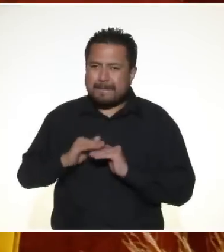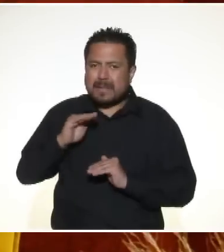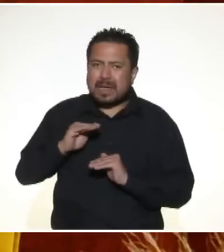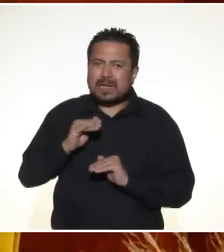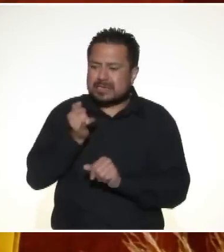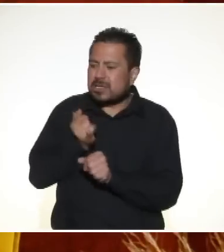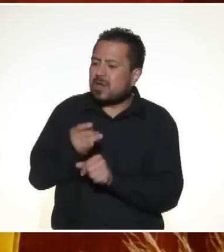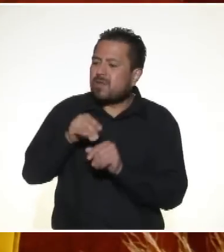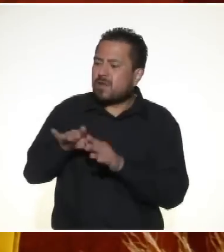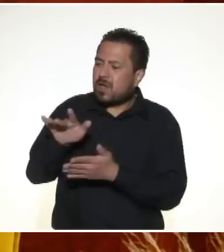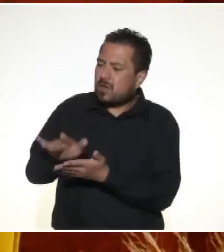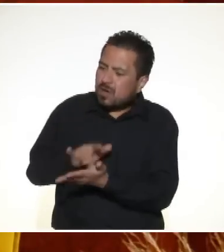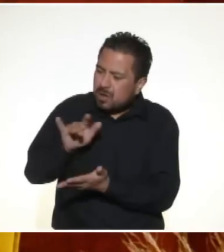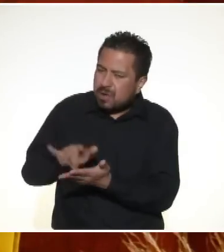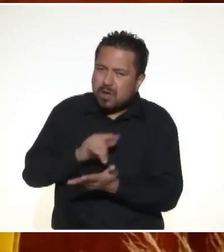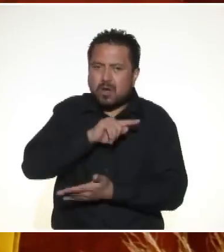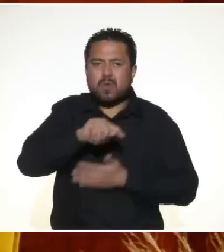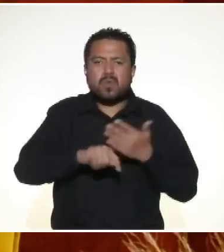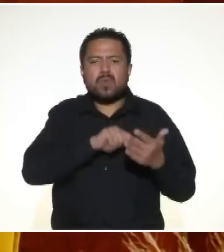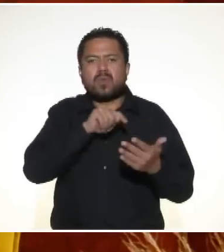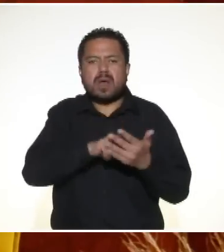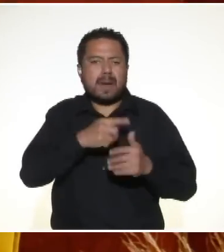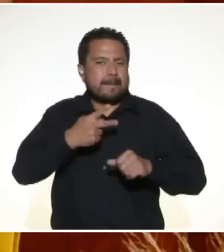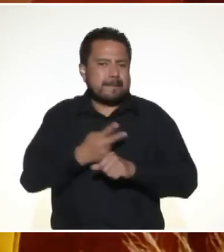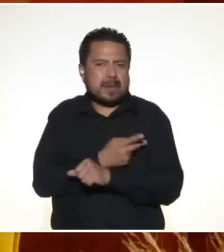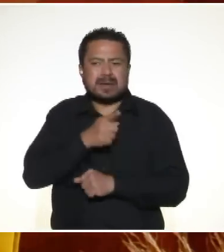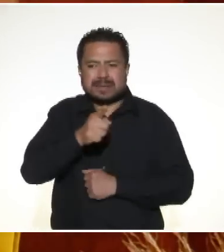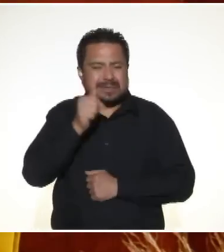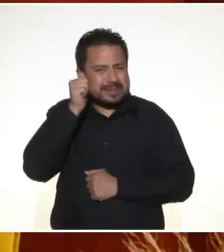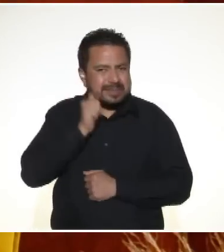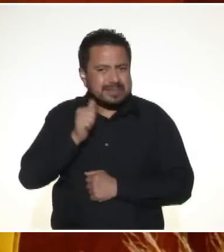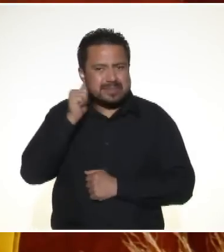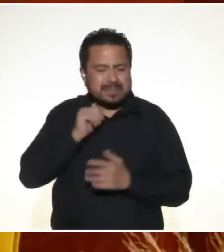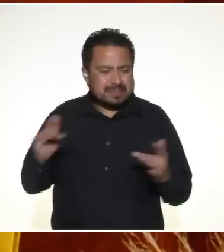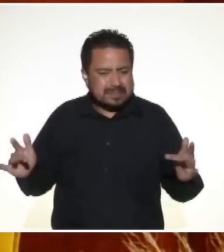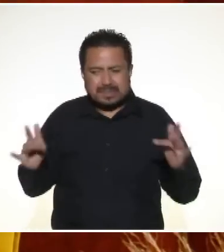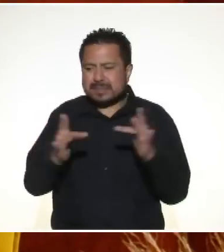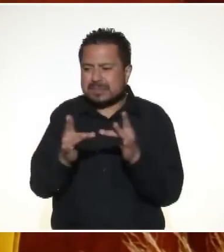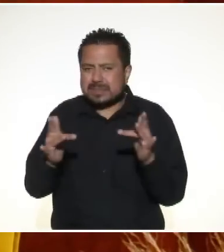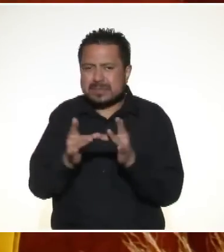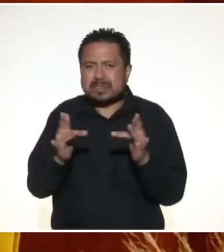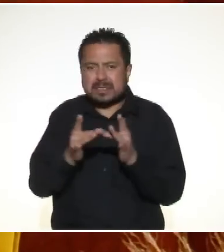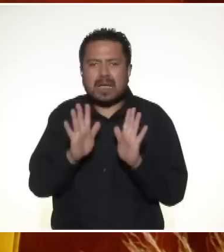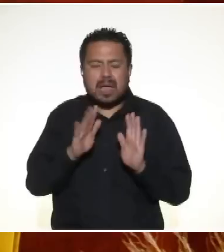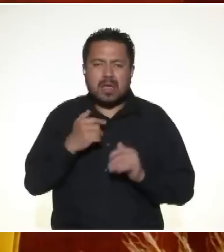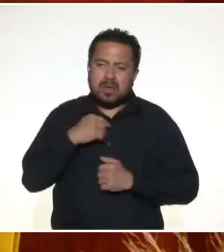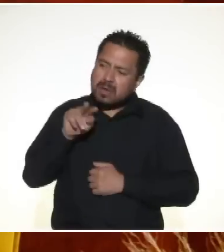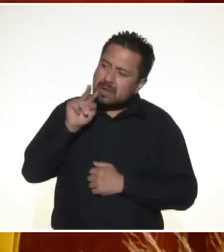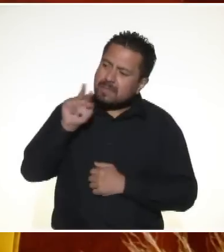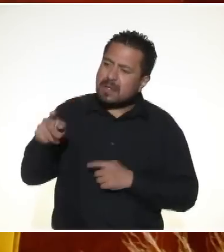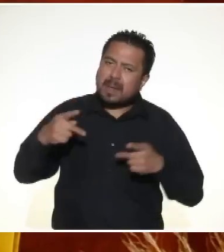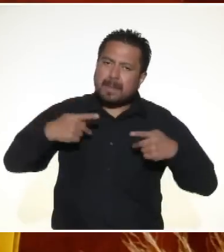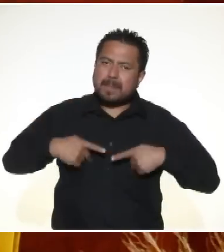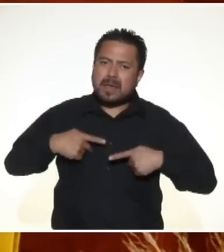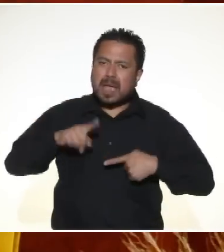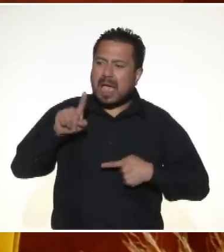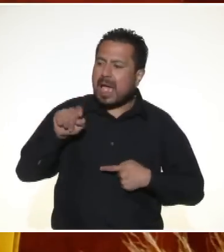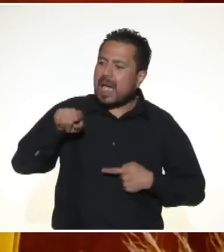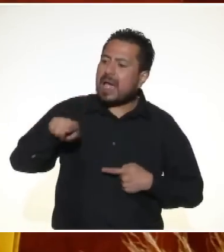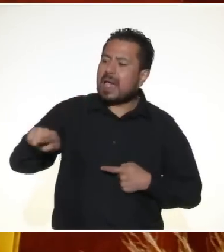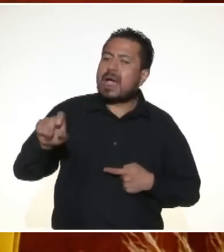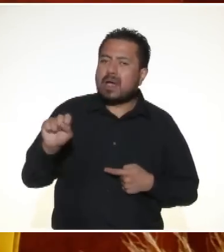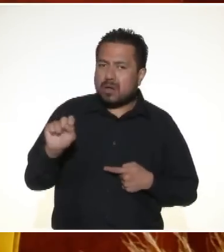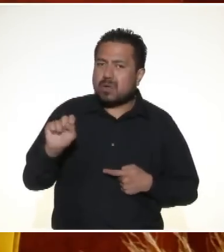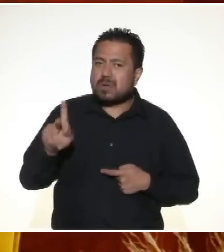datos posibles del lugar donde está sucediendo. Tratar de triangular. Yo veo a una víctima en medio del agua y decir,